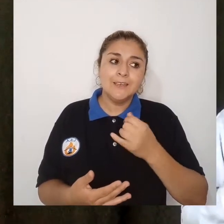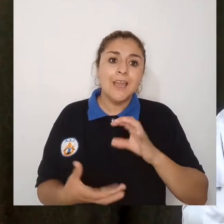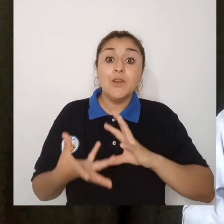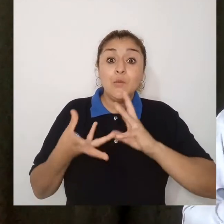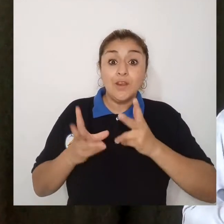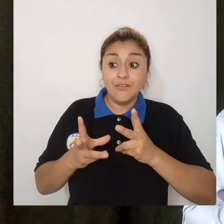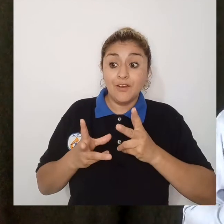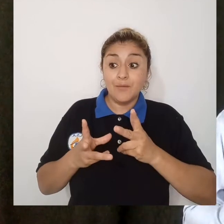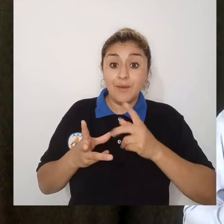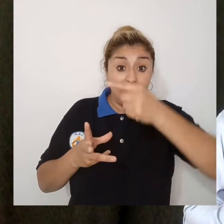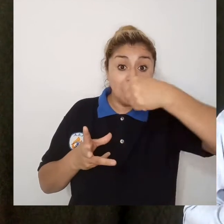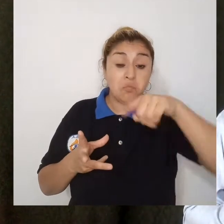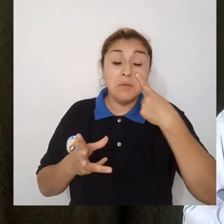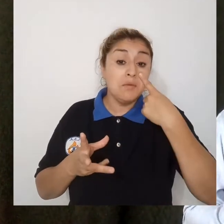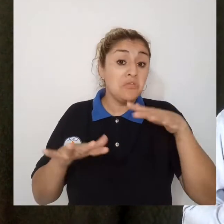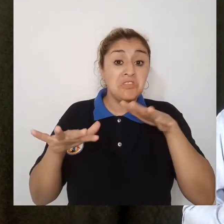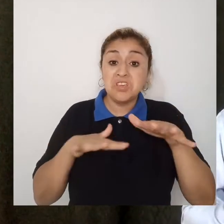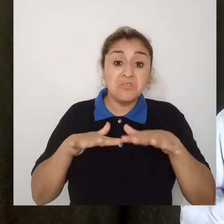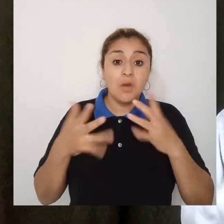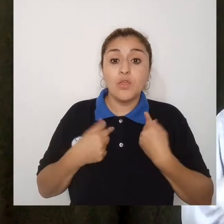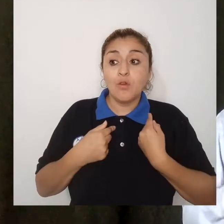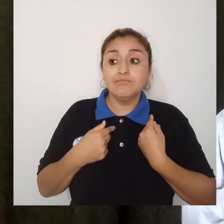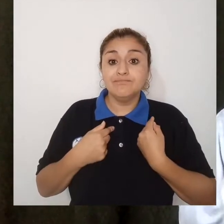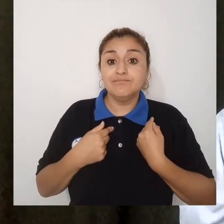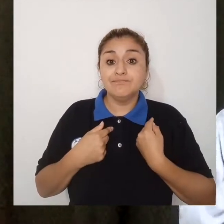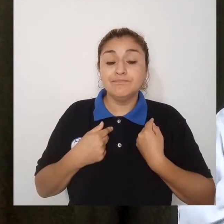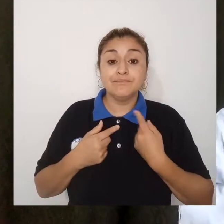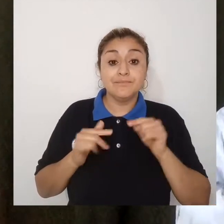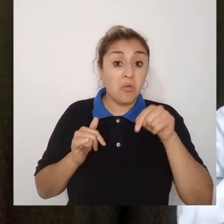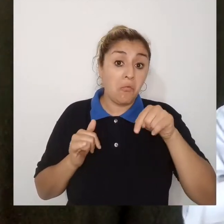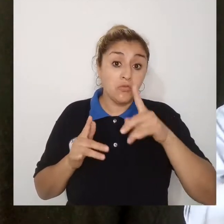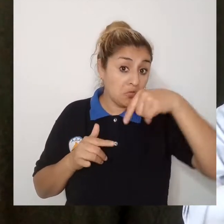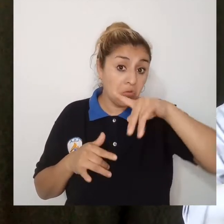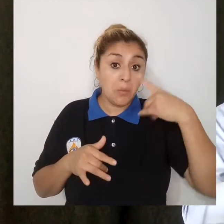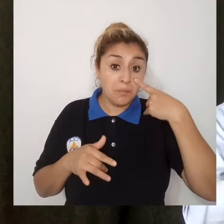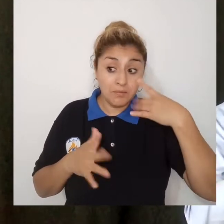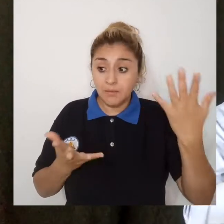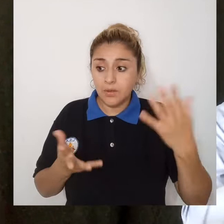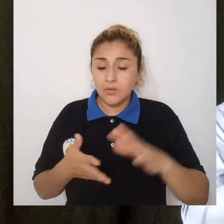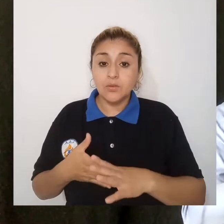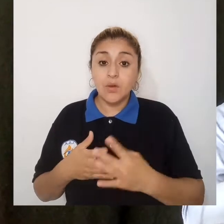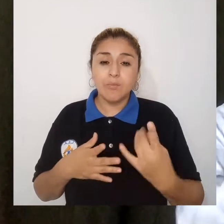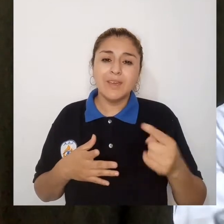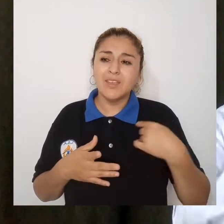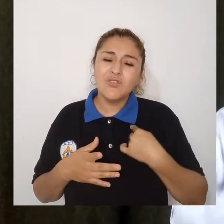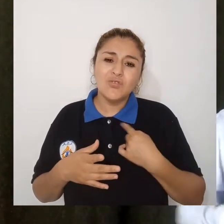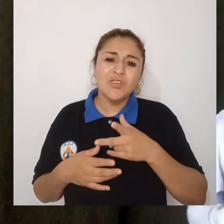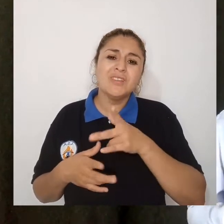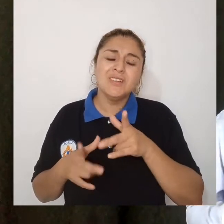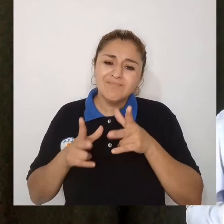que debemos aprovechar y los ánimos para que no perdamos debido la oportunidad de vivir en